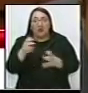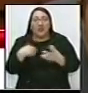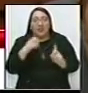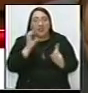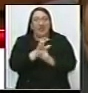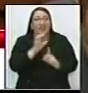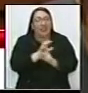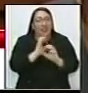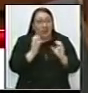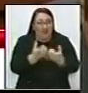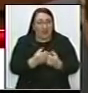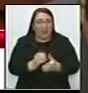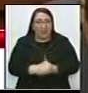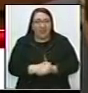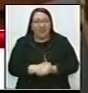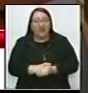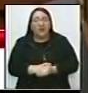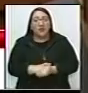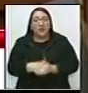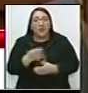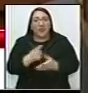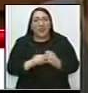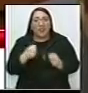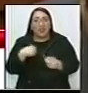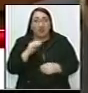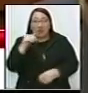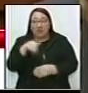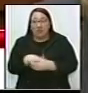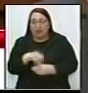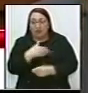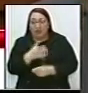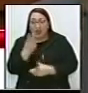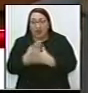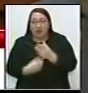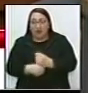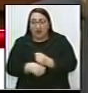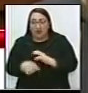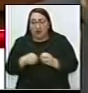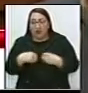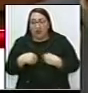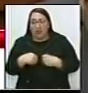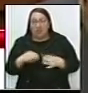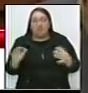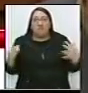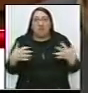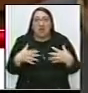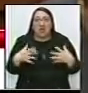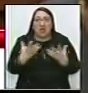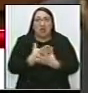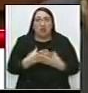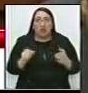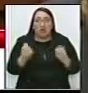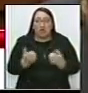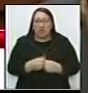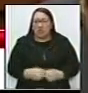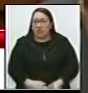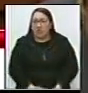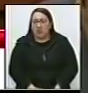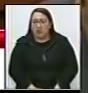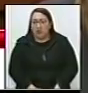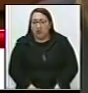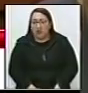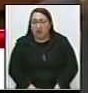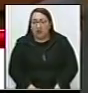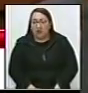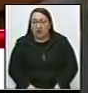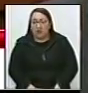achacarle al Congreso, en el sentido de que si vamos a votar a favor de la confianza, lo hacemos porque tenemos miedo a la disolución. Lo cual